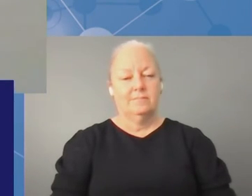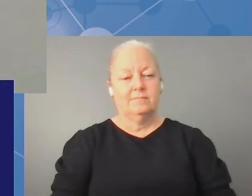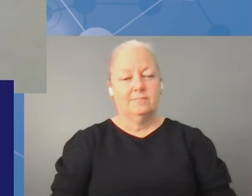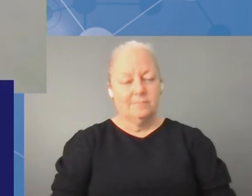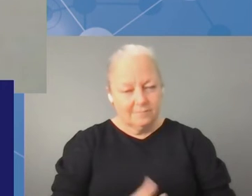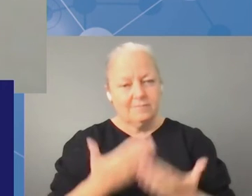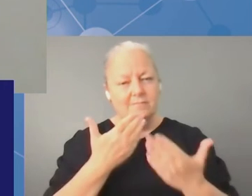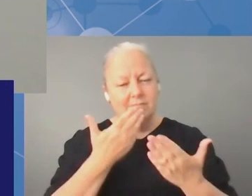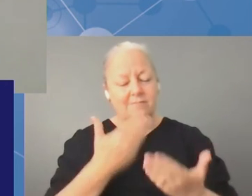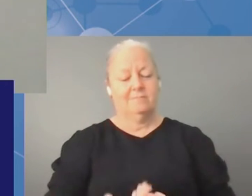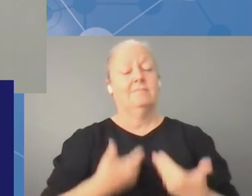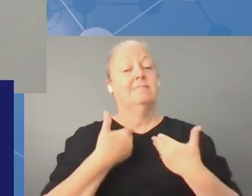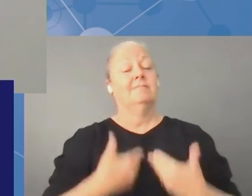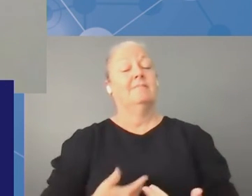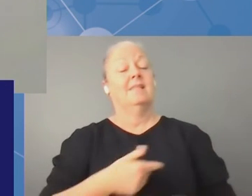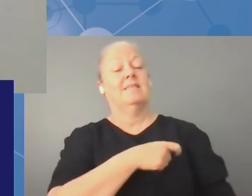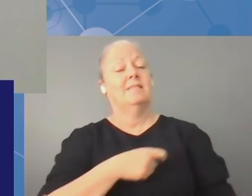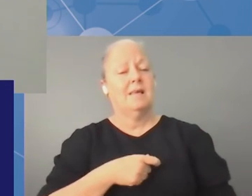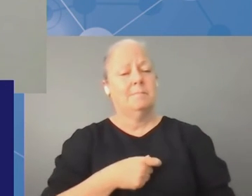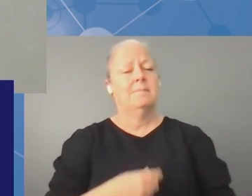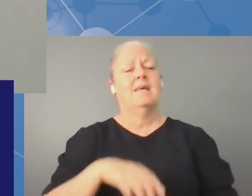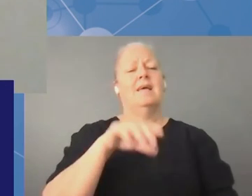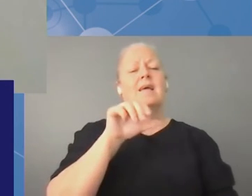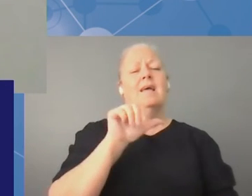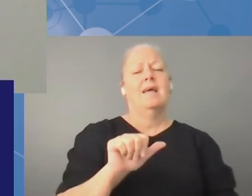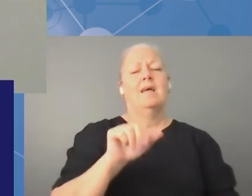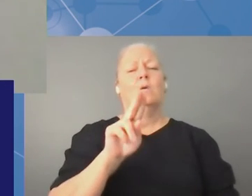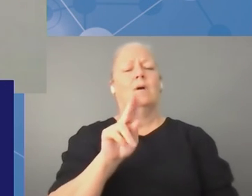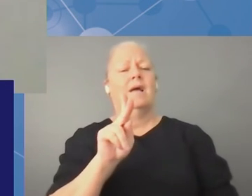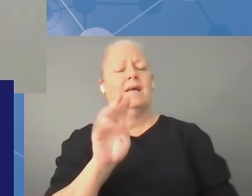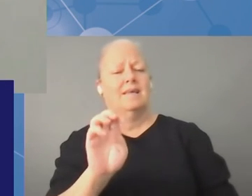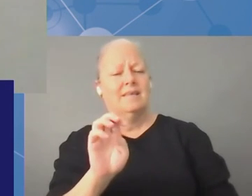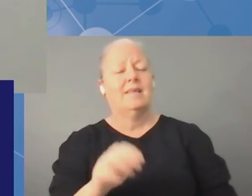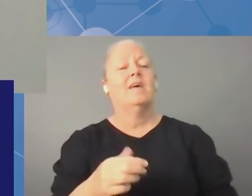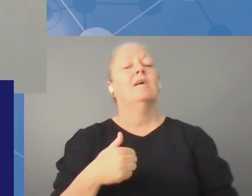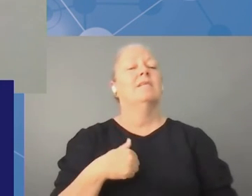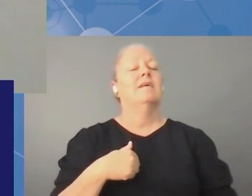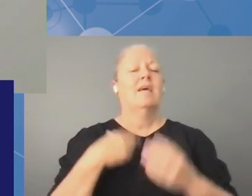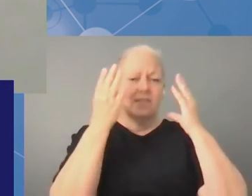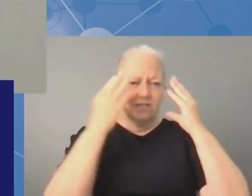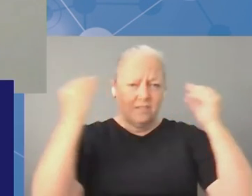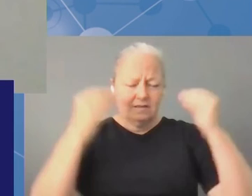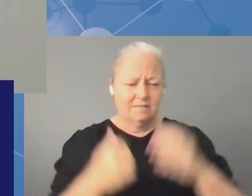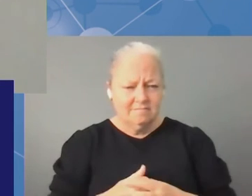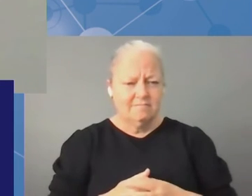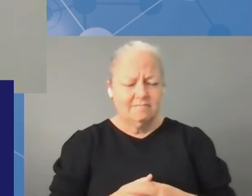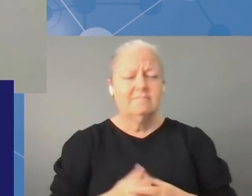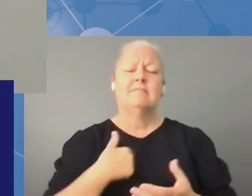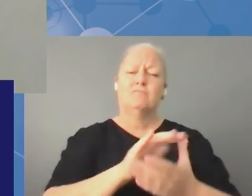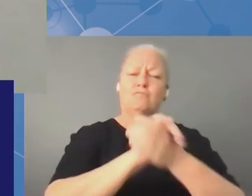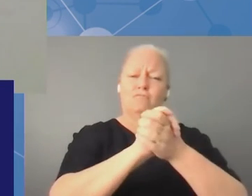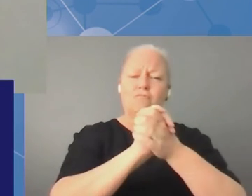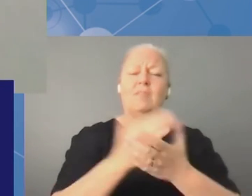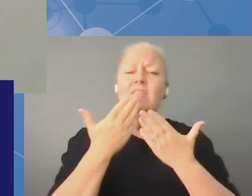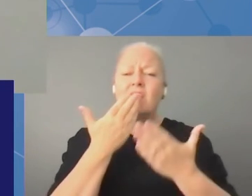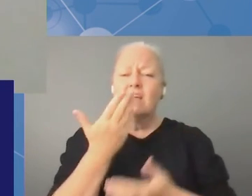de un participante que se conecta con nosotros en línea. Muchas gracias. Yo me conecto con ustedes desde